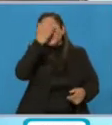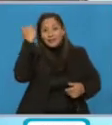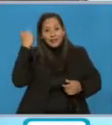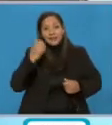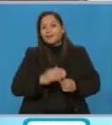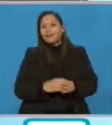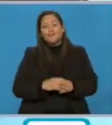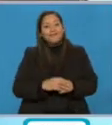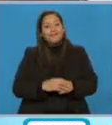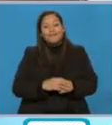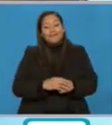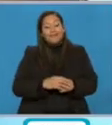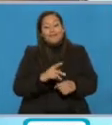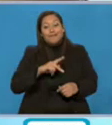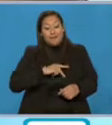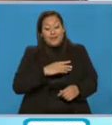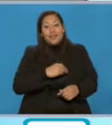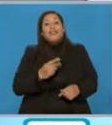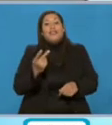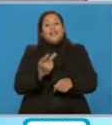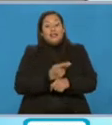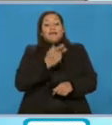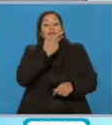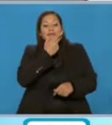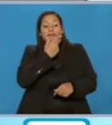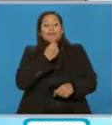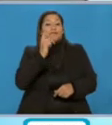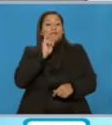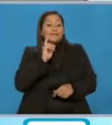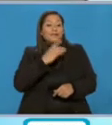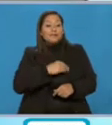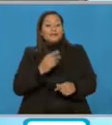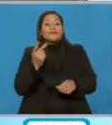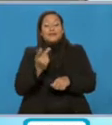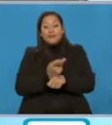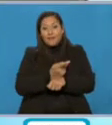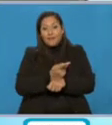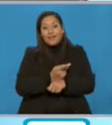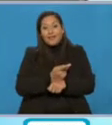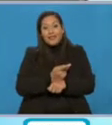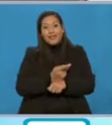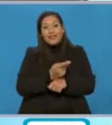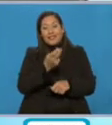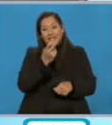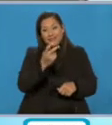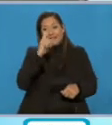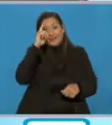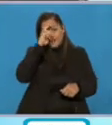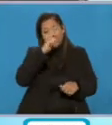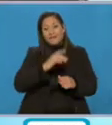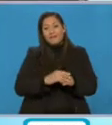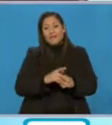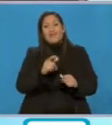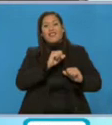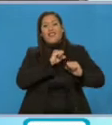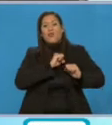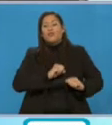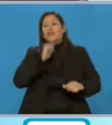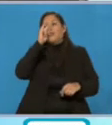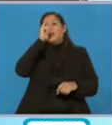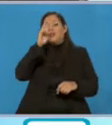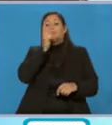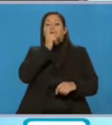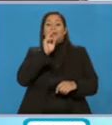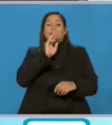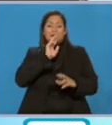Claro. Y más de tus hijas también, ¿no? Que un poco por reto también a la autoridad de los padres